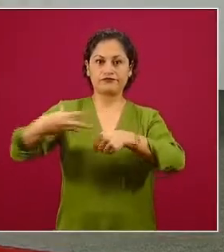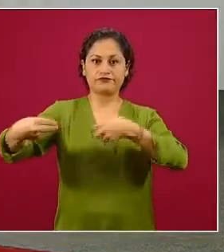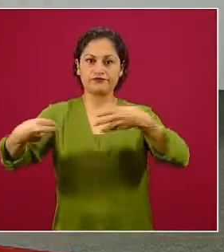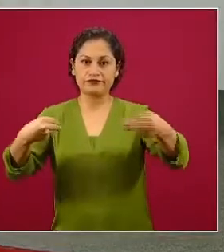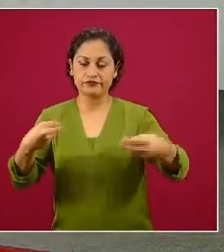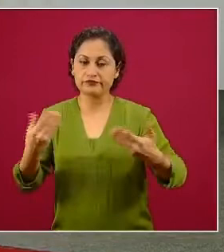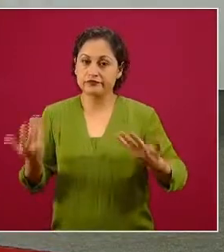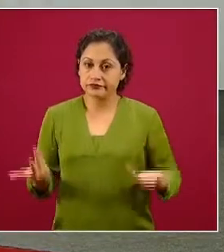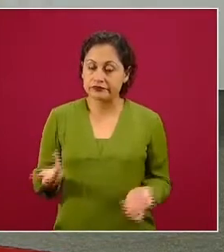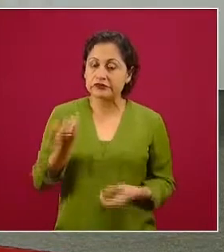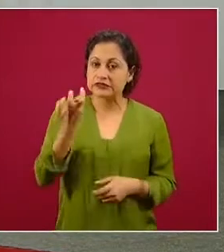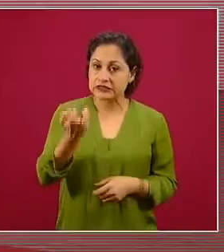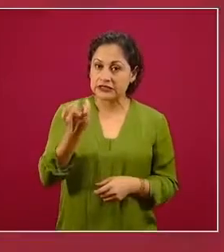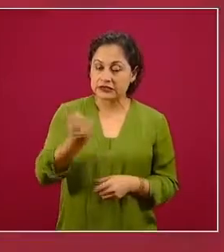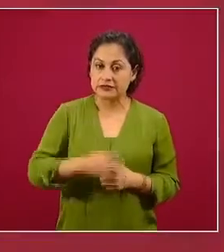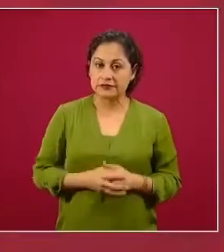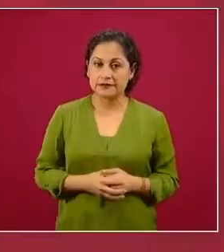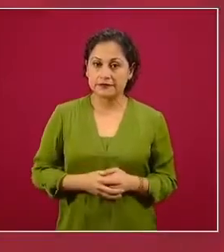Duradera, además.